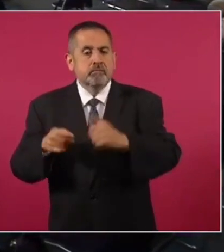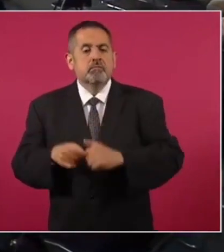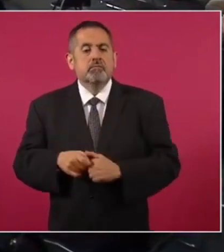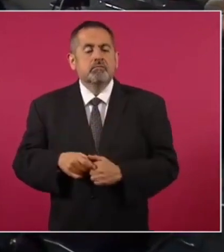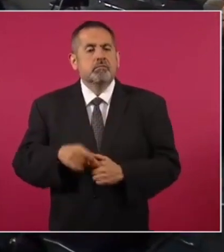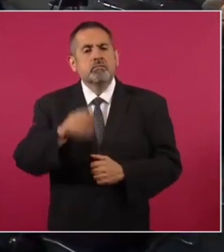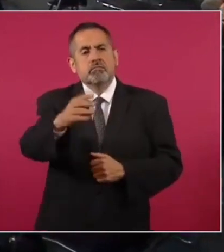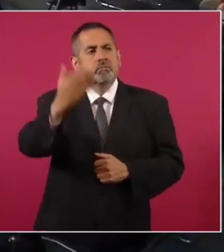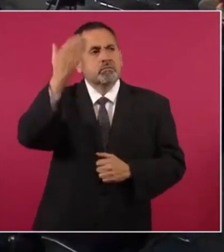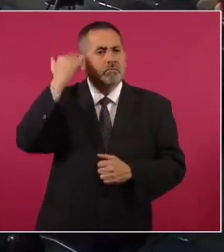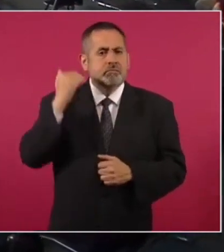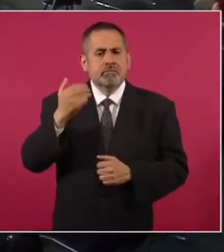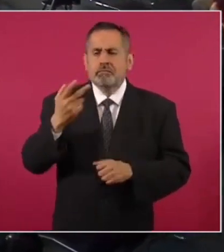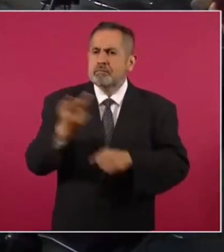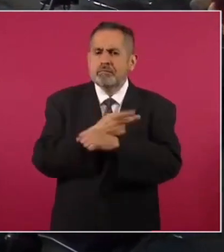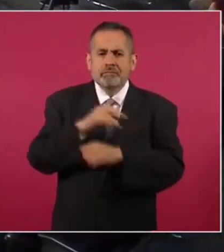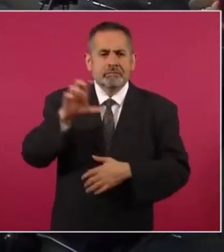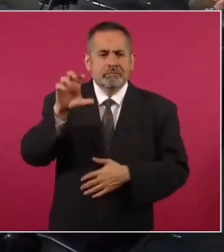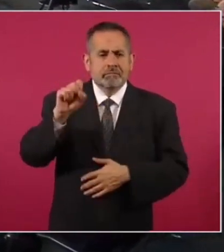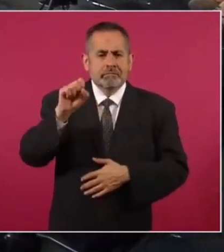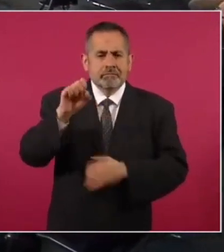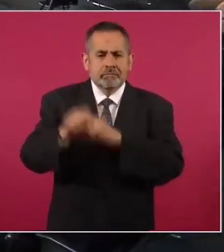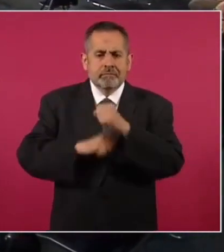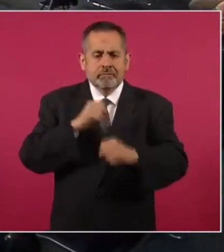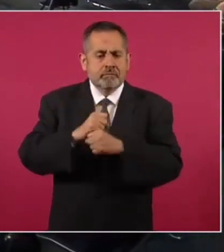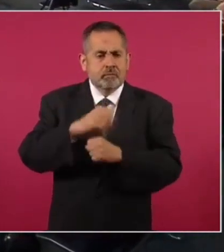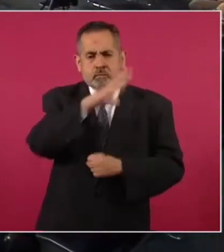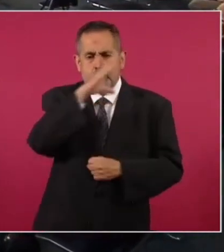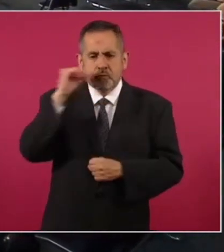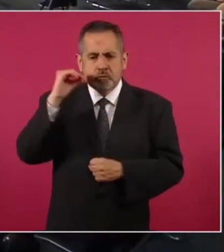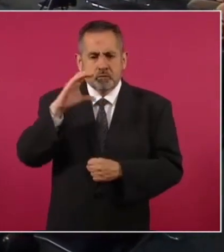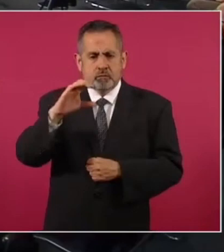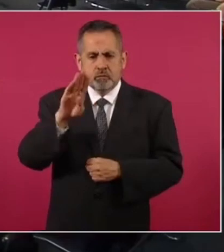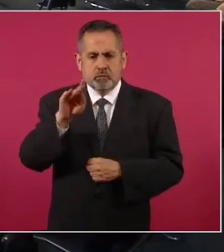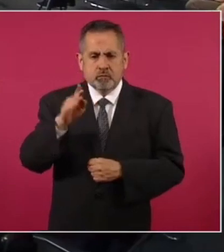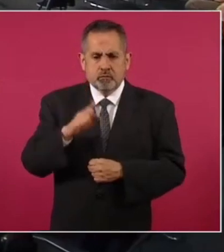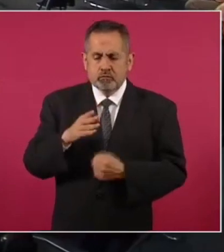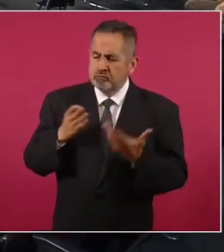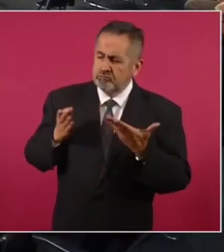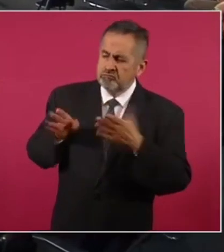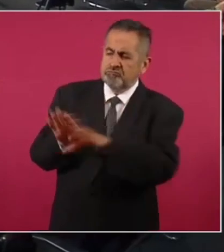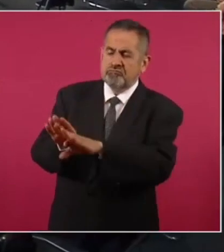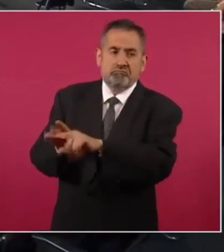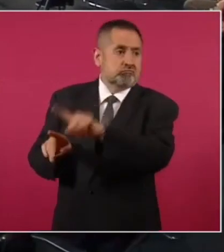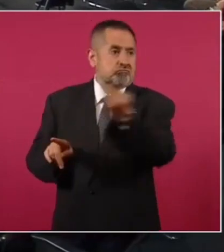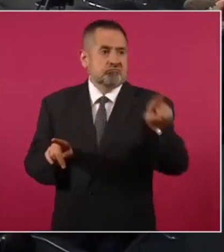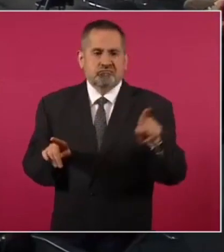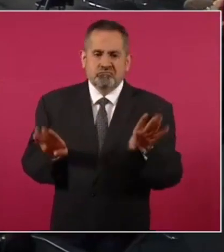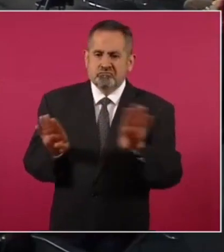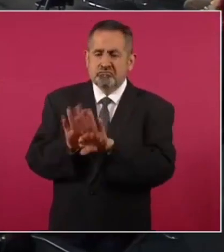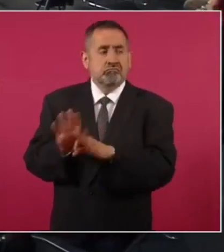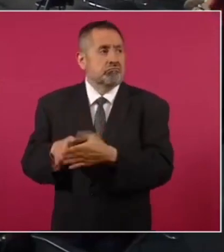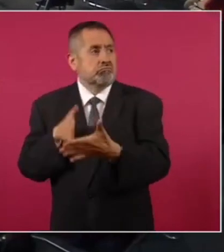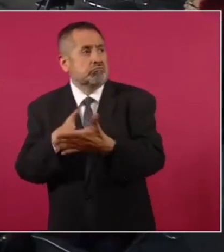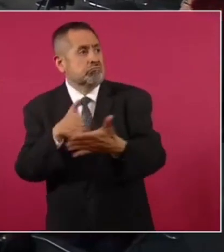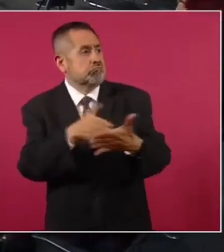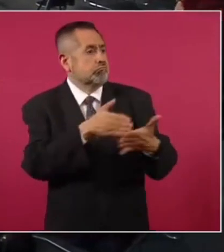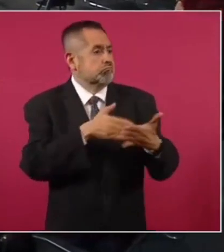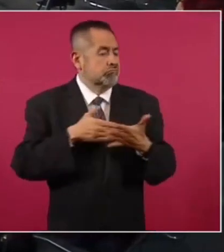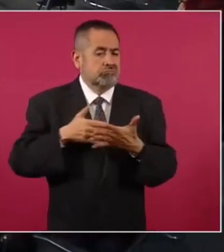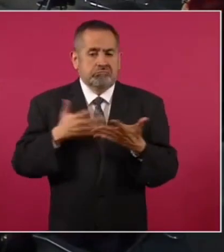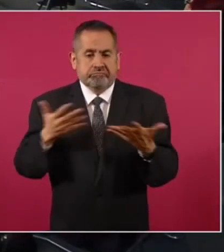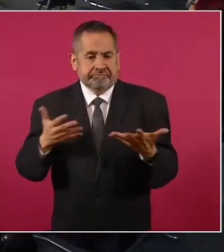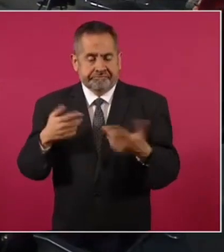hace 60 años Cuba y que va a presentar un informe esta mañana en la ONU. ¿Qué opina sobre